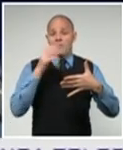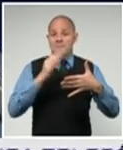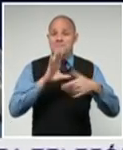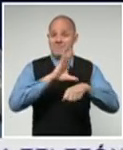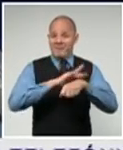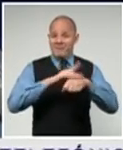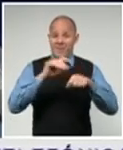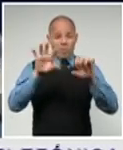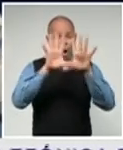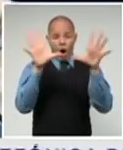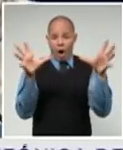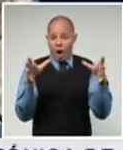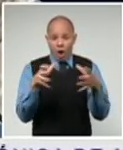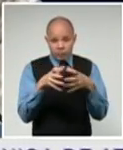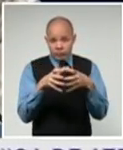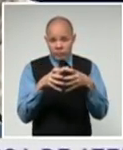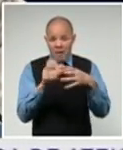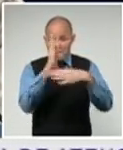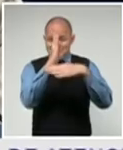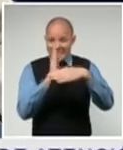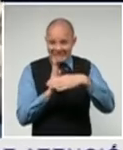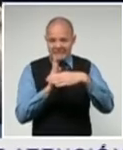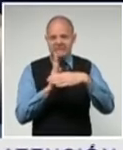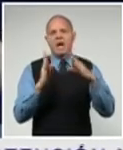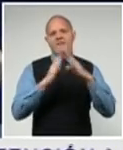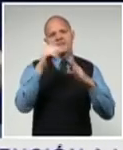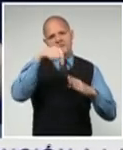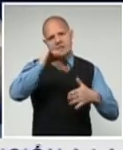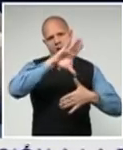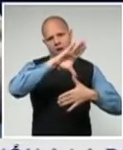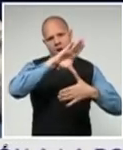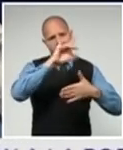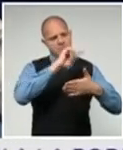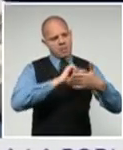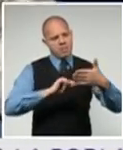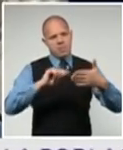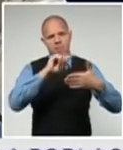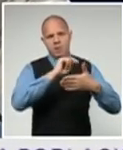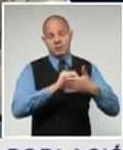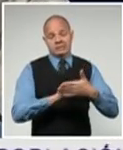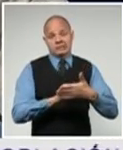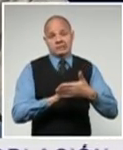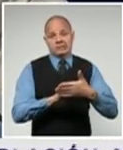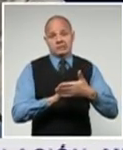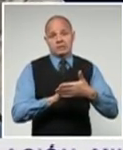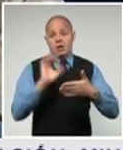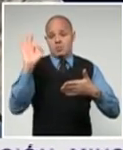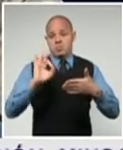49-47%, ha estado generalmente entre el 50-51,